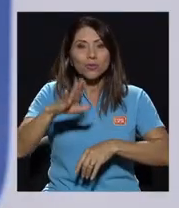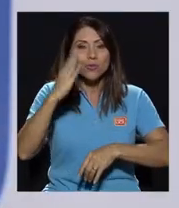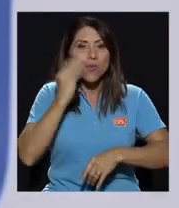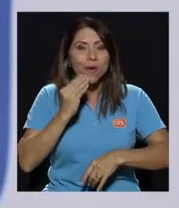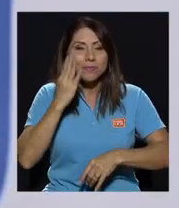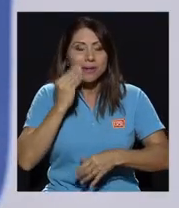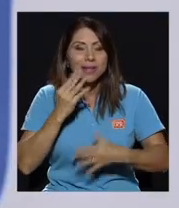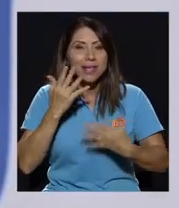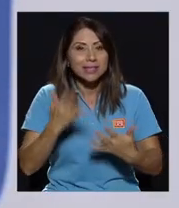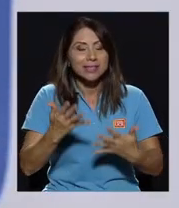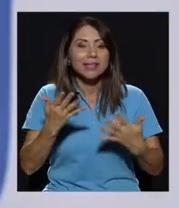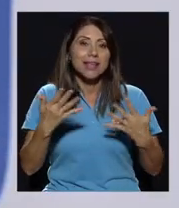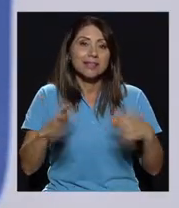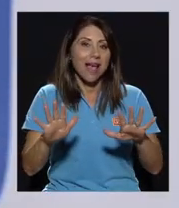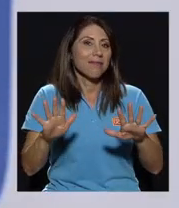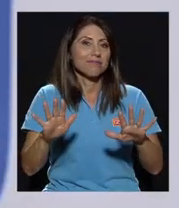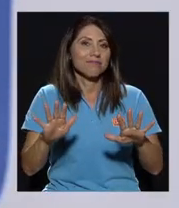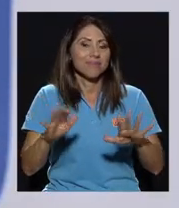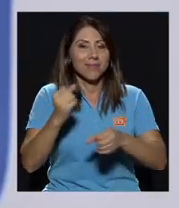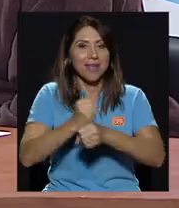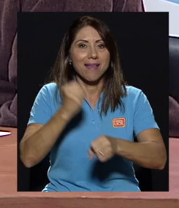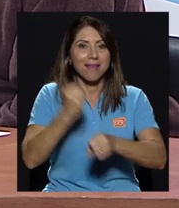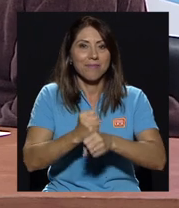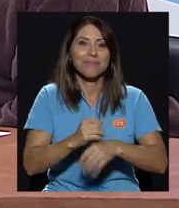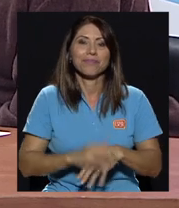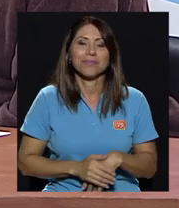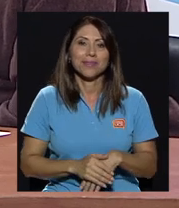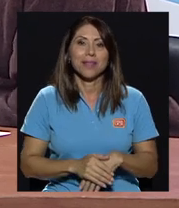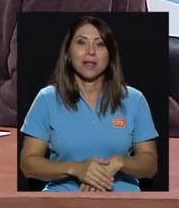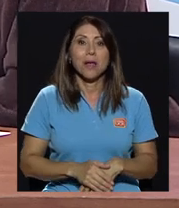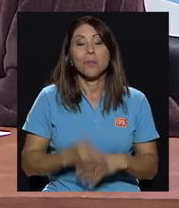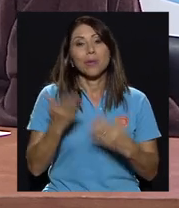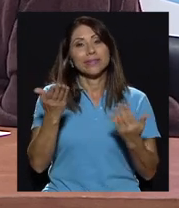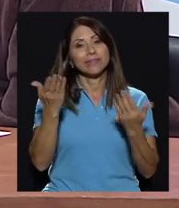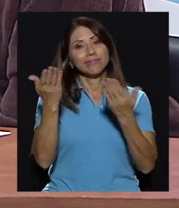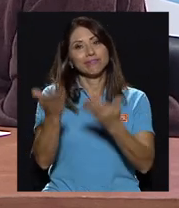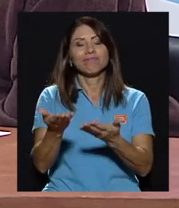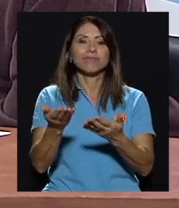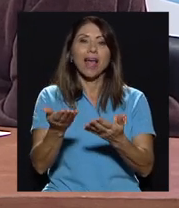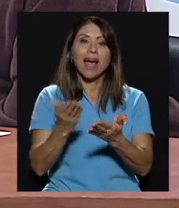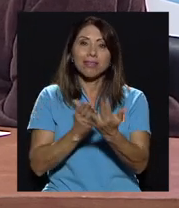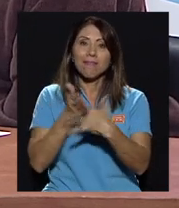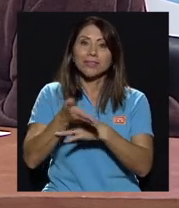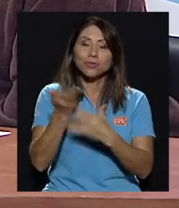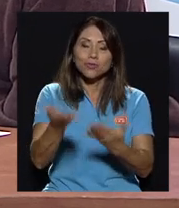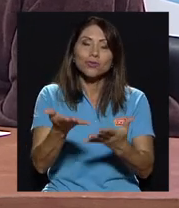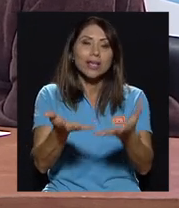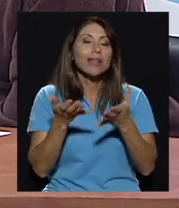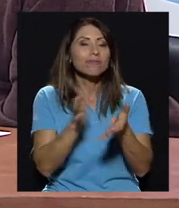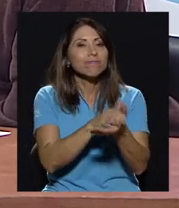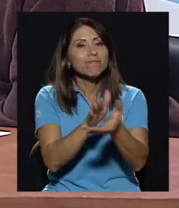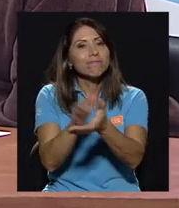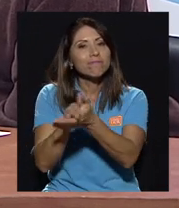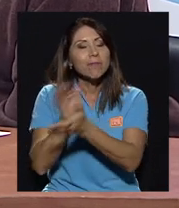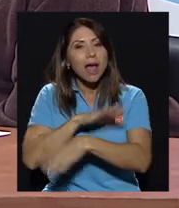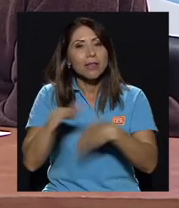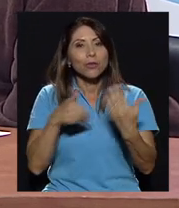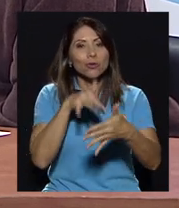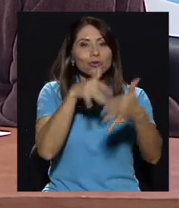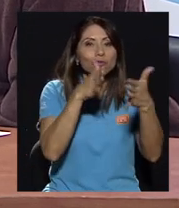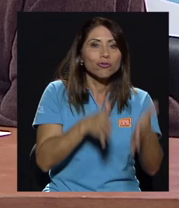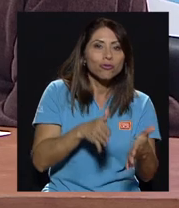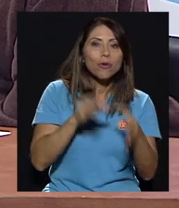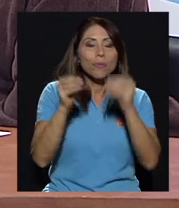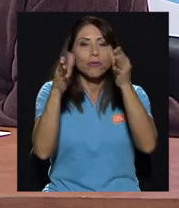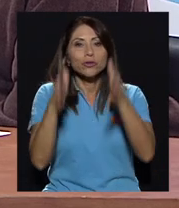ya en el campo verdad en tu figura pues darle las felicitaciones a toda la población estudiantil y